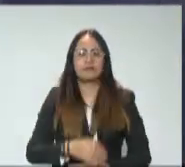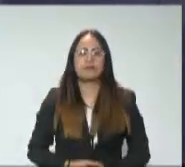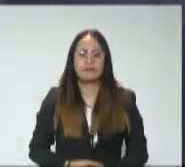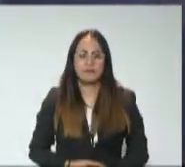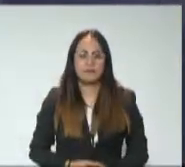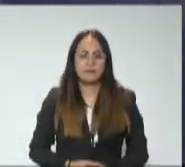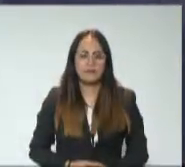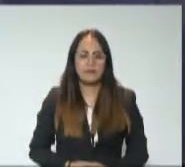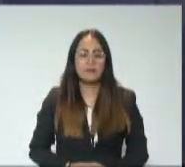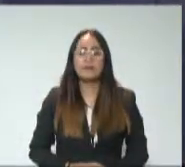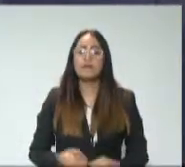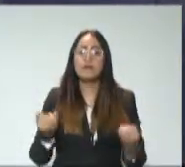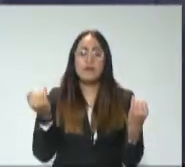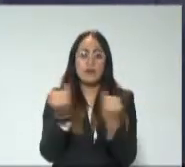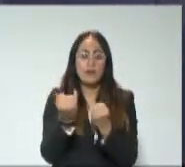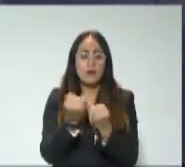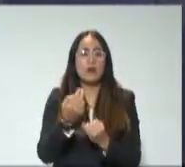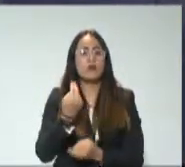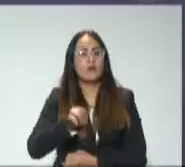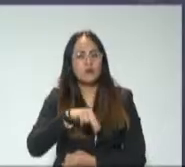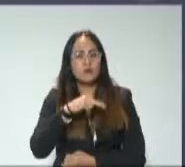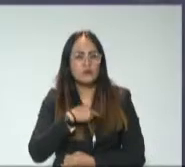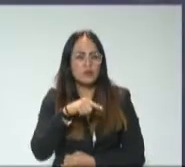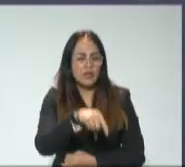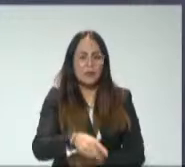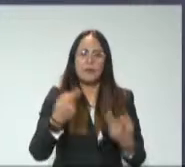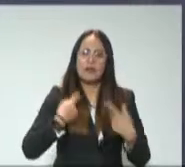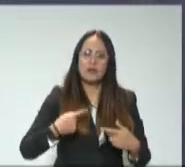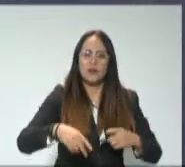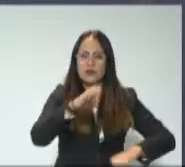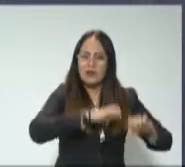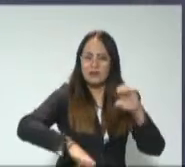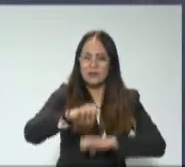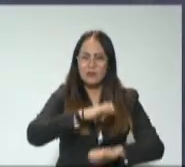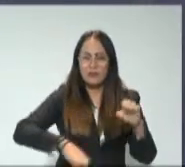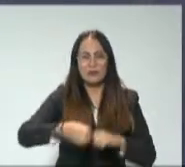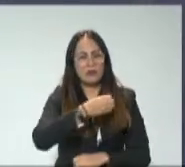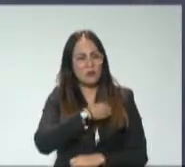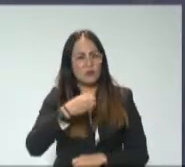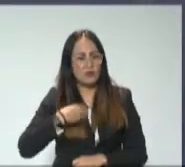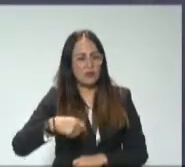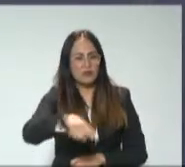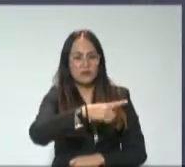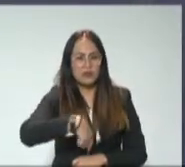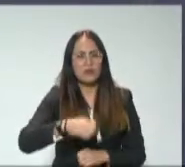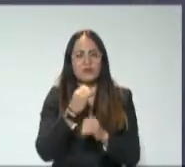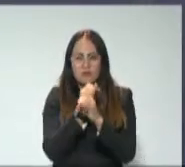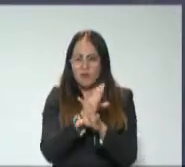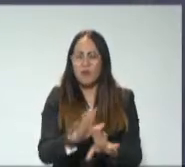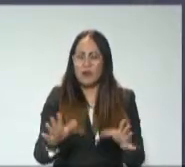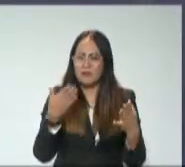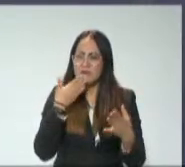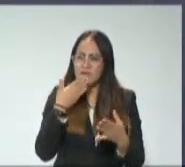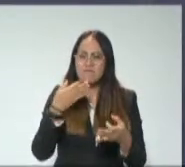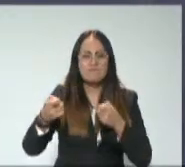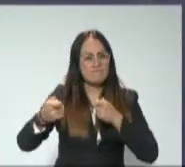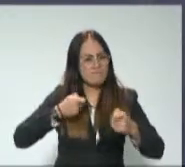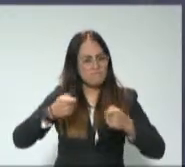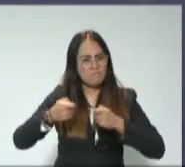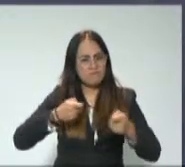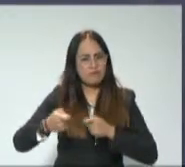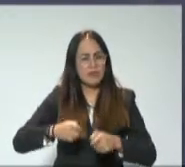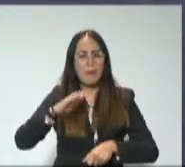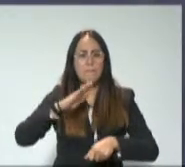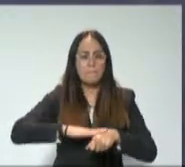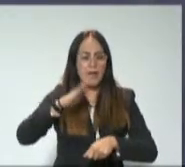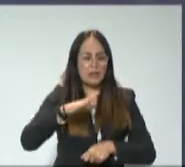Asimismo estamos promoviendo entre los sujetos obligados el adecuado manejo de los datos personales principalmente en